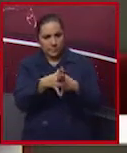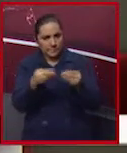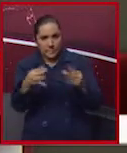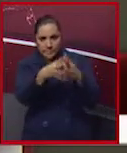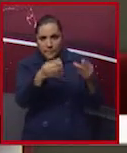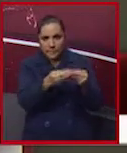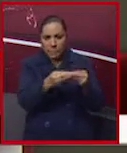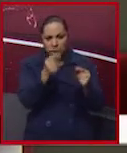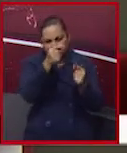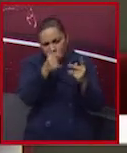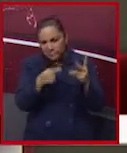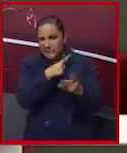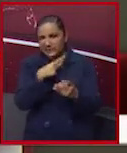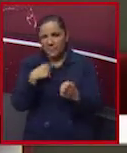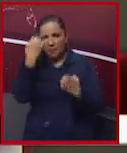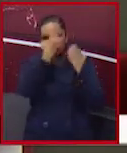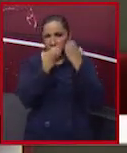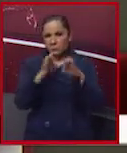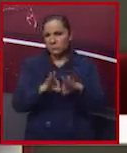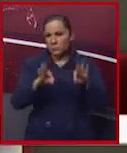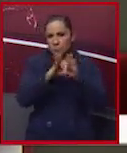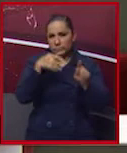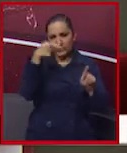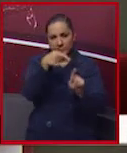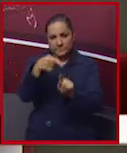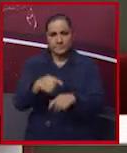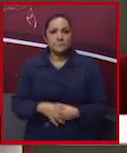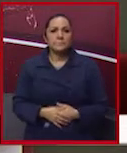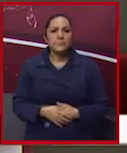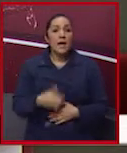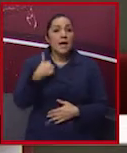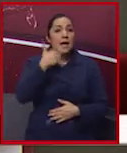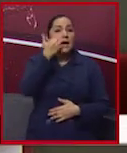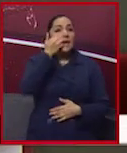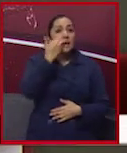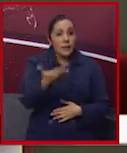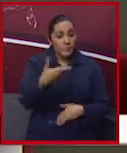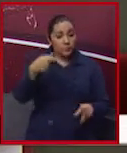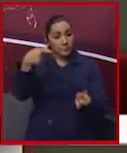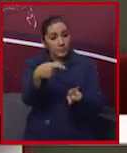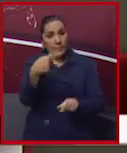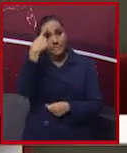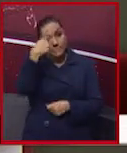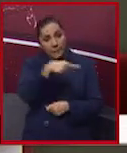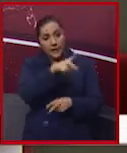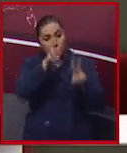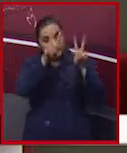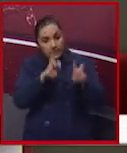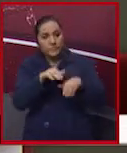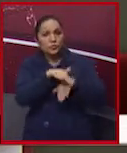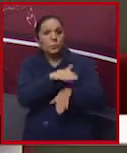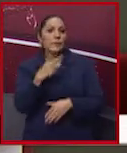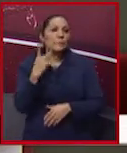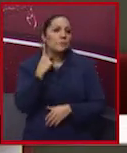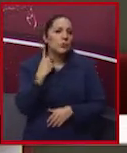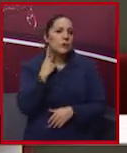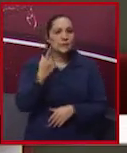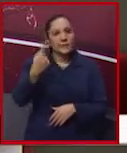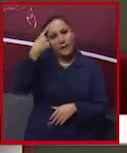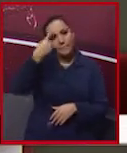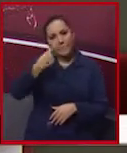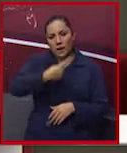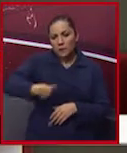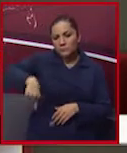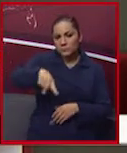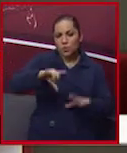Si queremos entender la corrupción, hay que entender la dimensión política, hay que entender la dimensión de la administración pública, hay que entender la